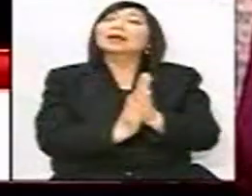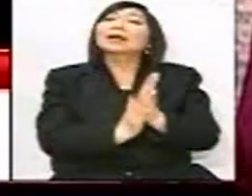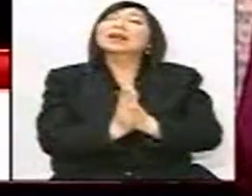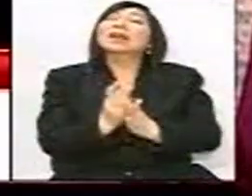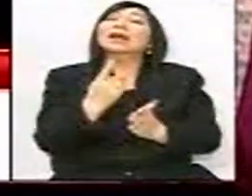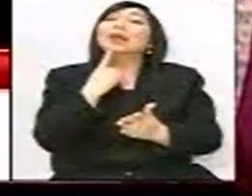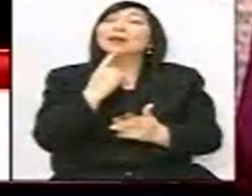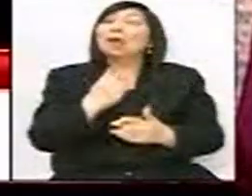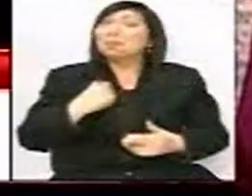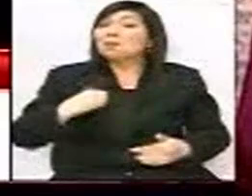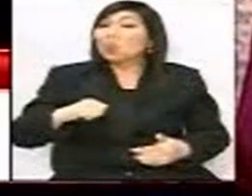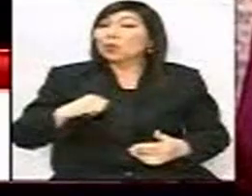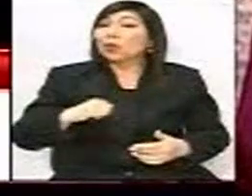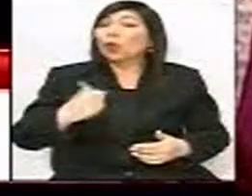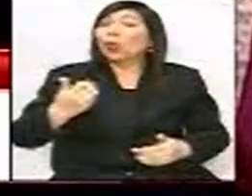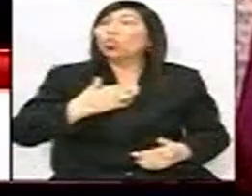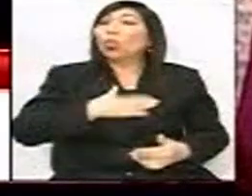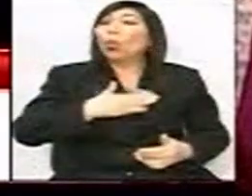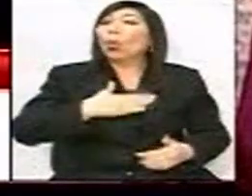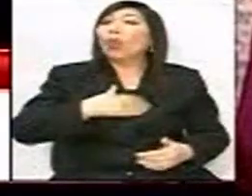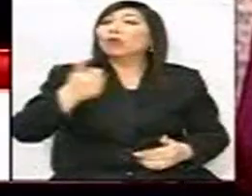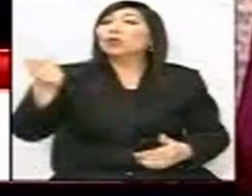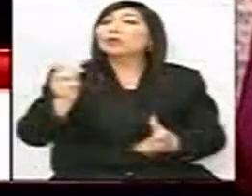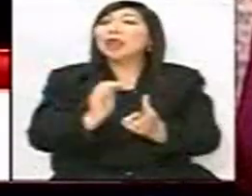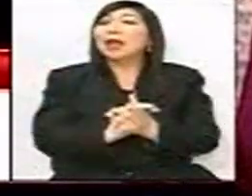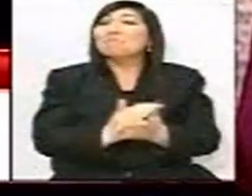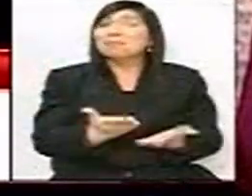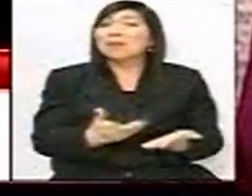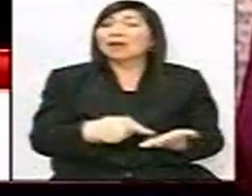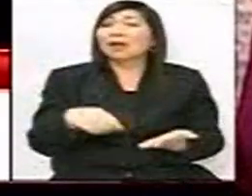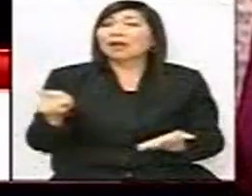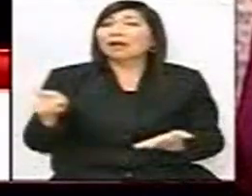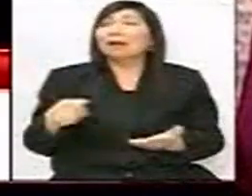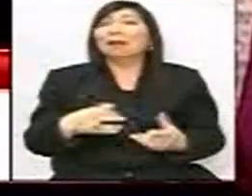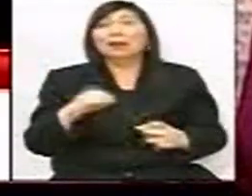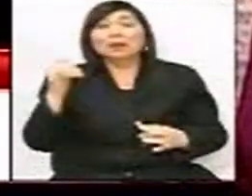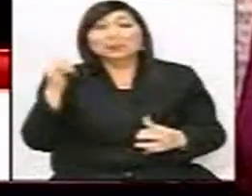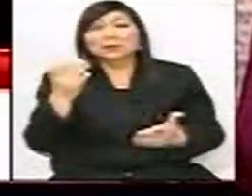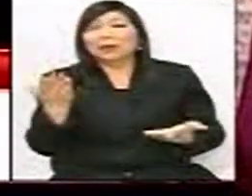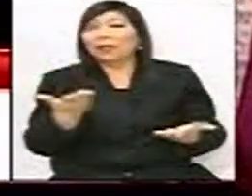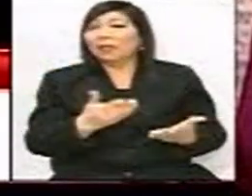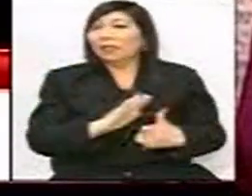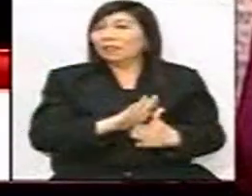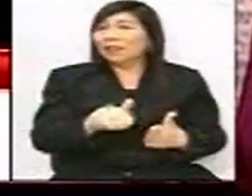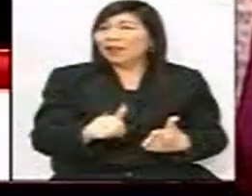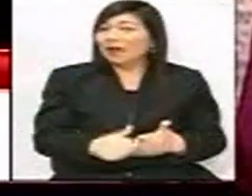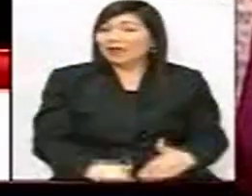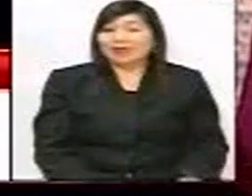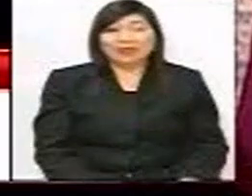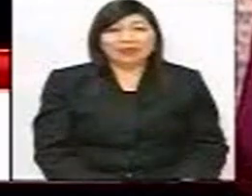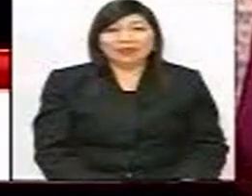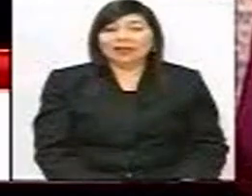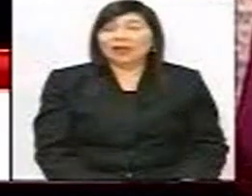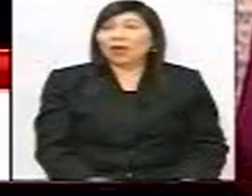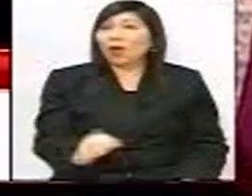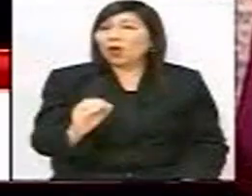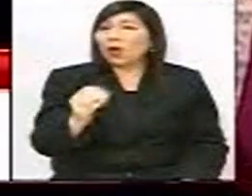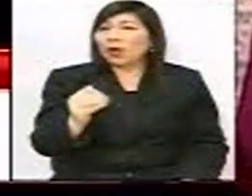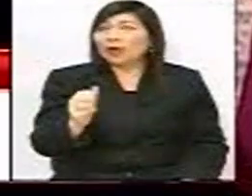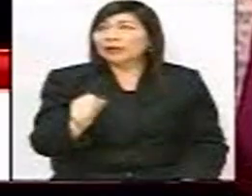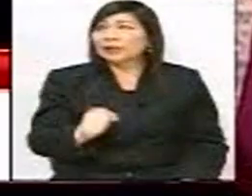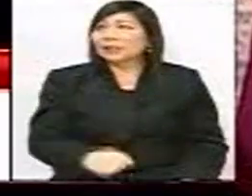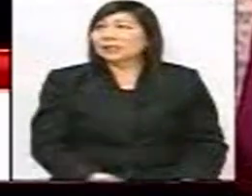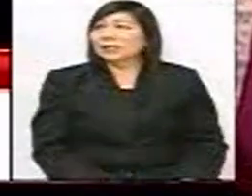los árbitros? ¿Al municipio o a los empresarios que son sus amigos, que salen de las cámaras y todo lo demás? A los de OAS y todo lo